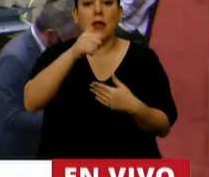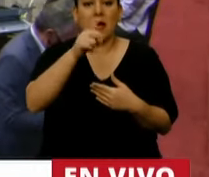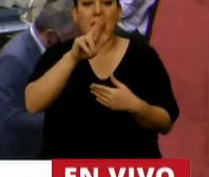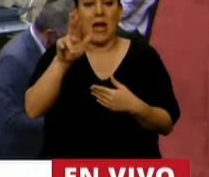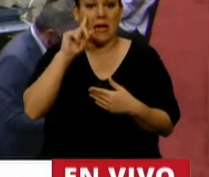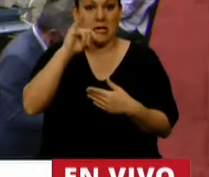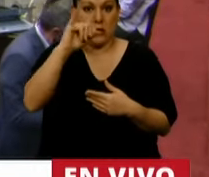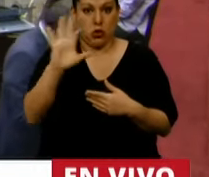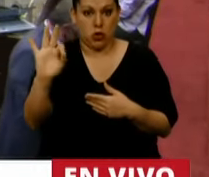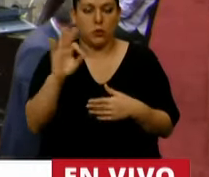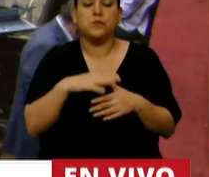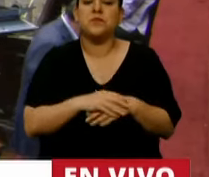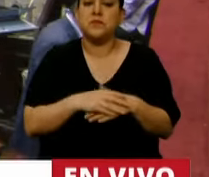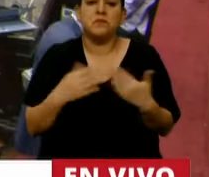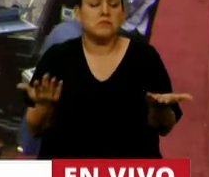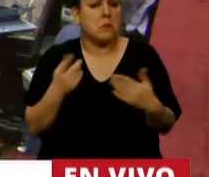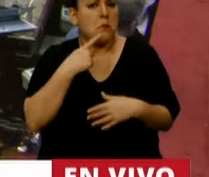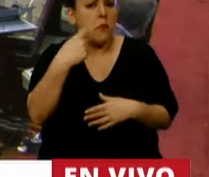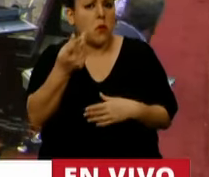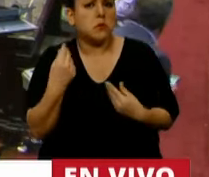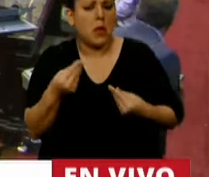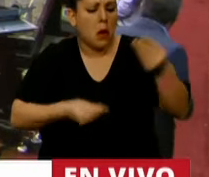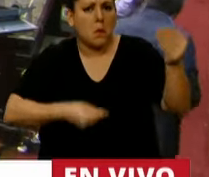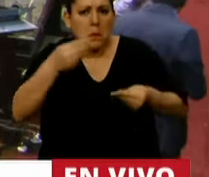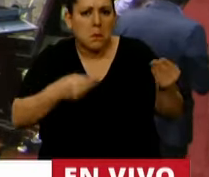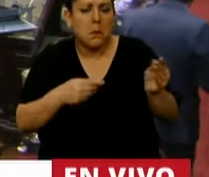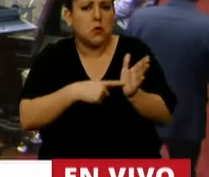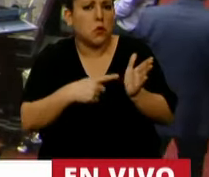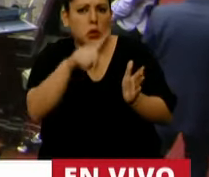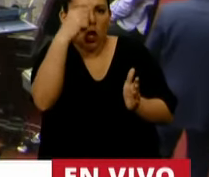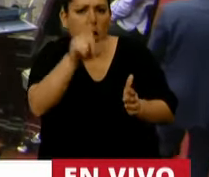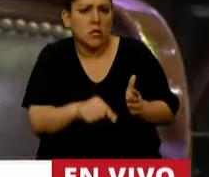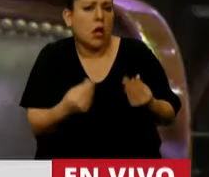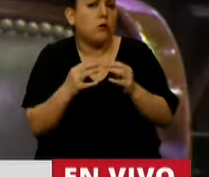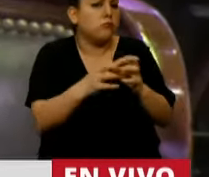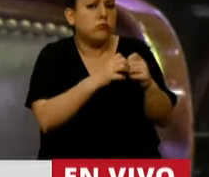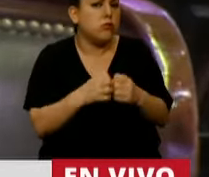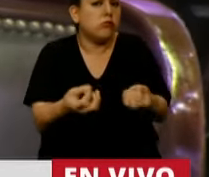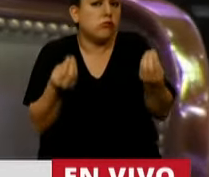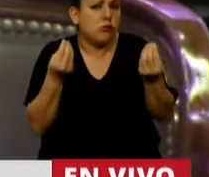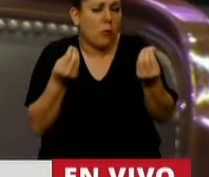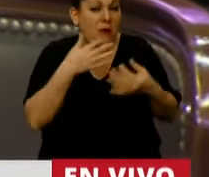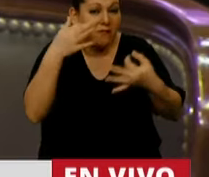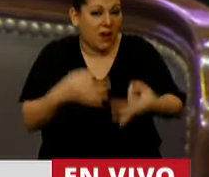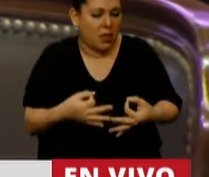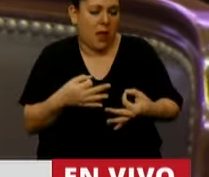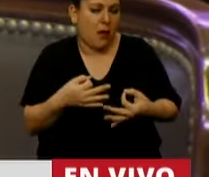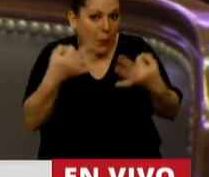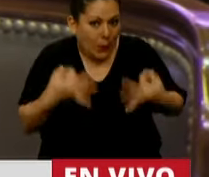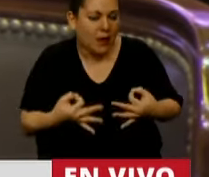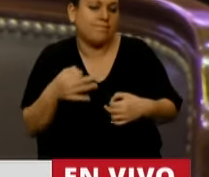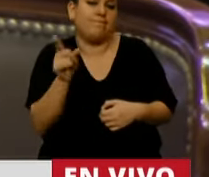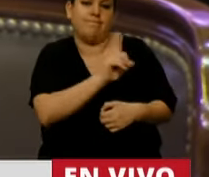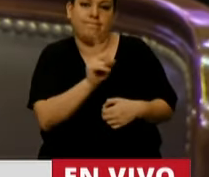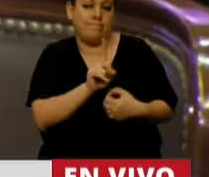Primer punto, ¿cómo tratamos el presupuesto nacional en esta Cámara de Diputados? No lo tratamos bien, lo tratamos mal. Segundo punto, la infancia.